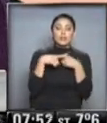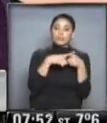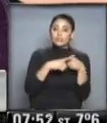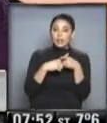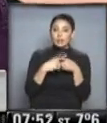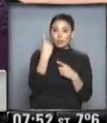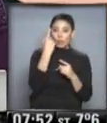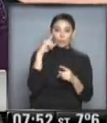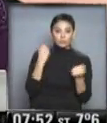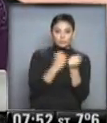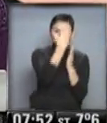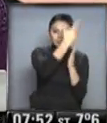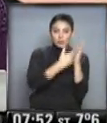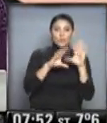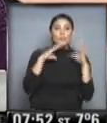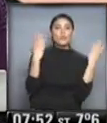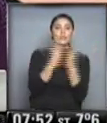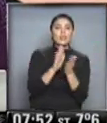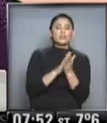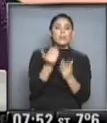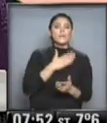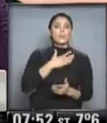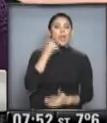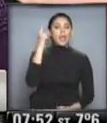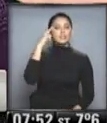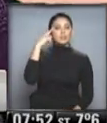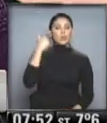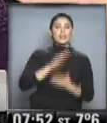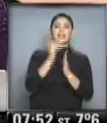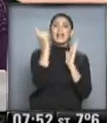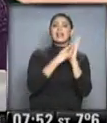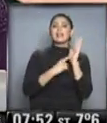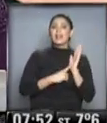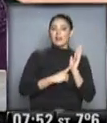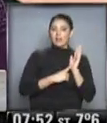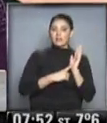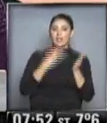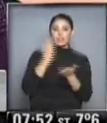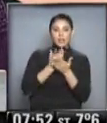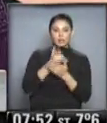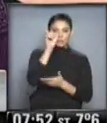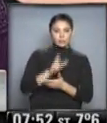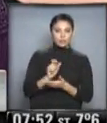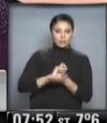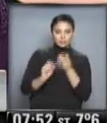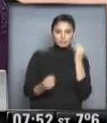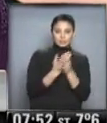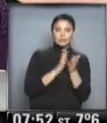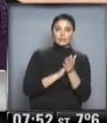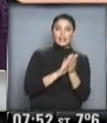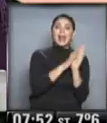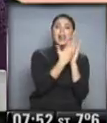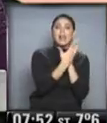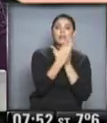un tratado mundial de propiedad intelectual con reglas de derechos de autor flexibles para el intercambio de libros